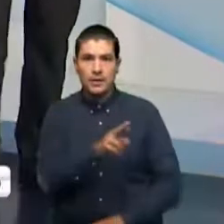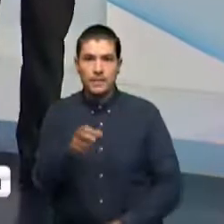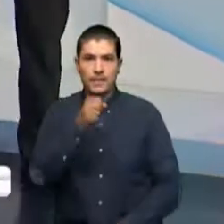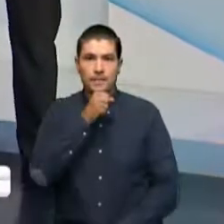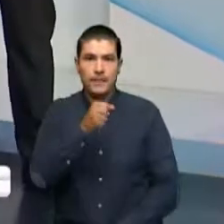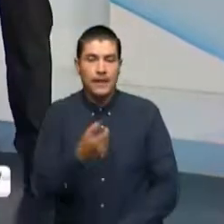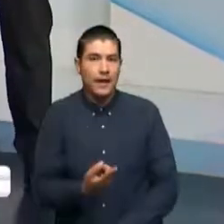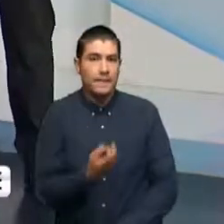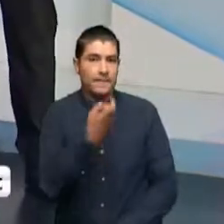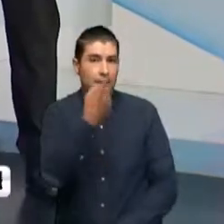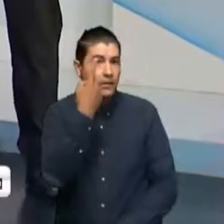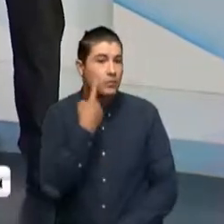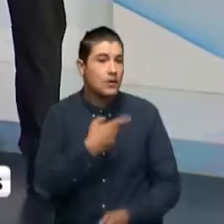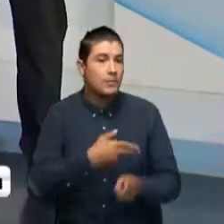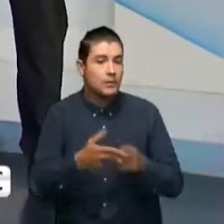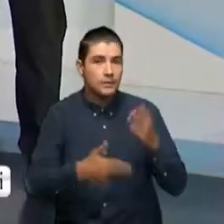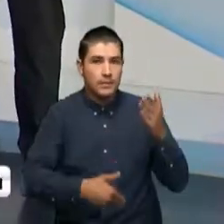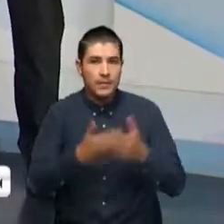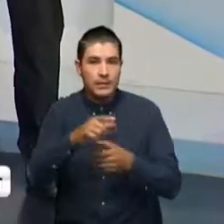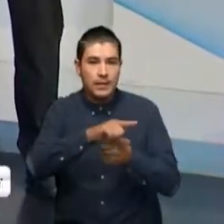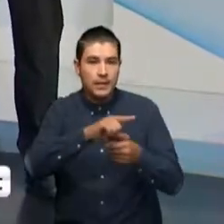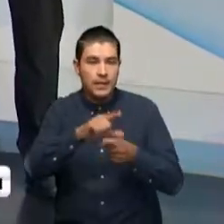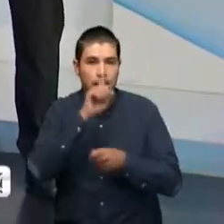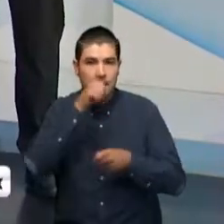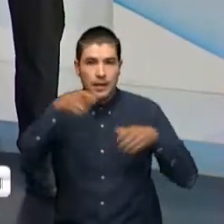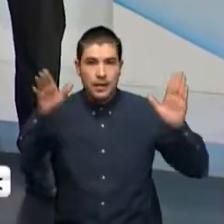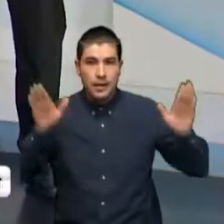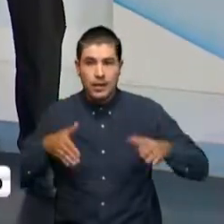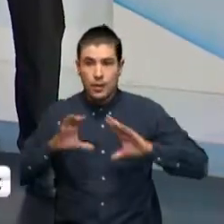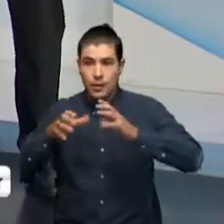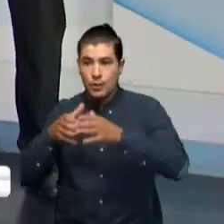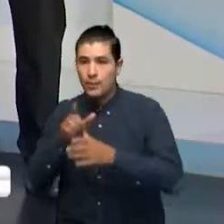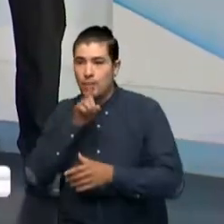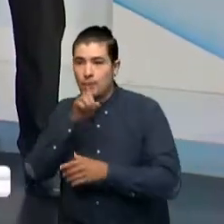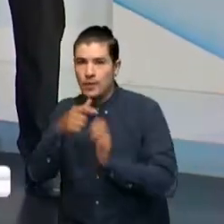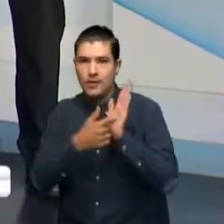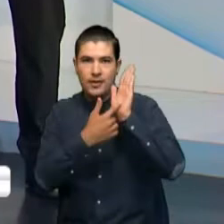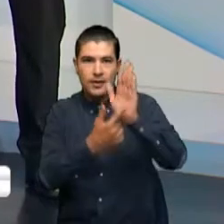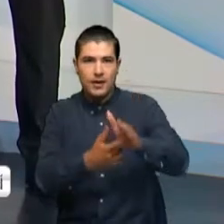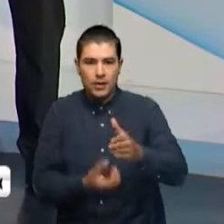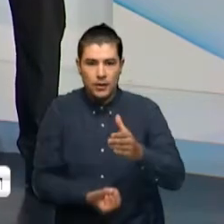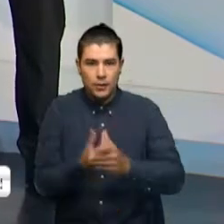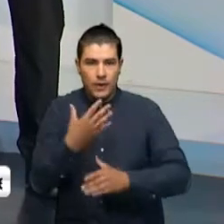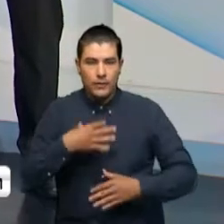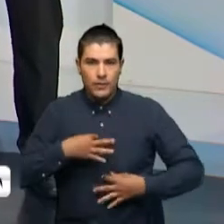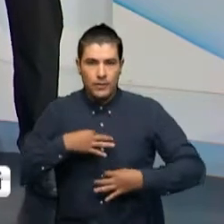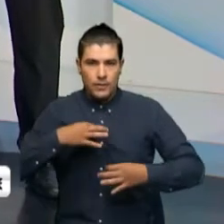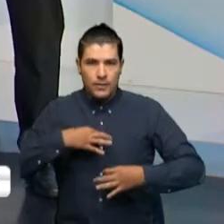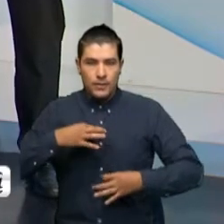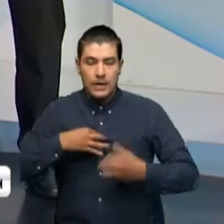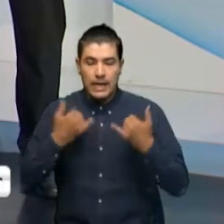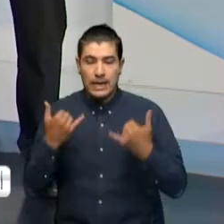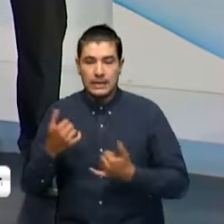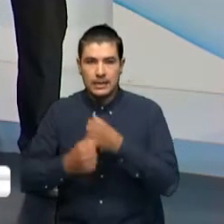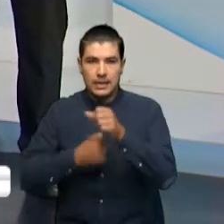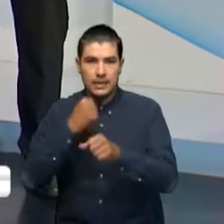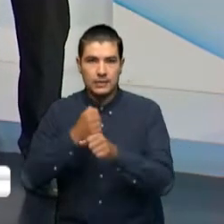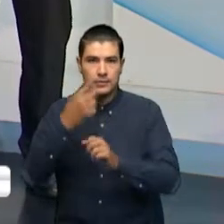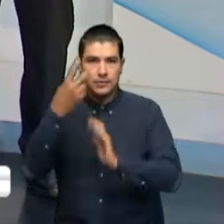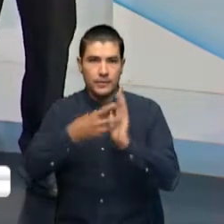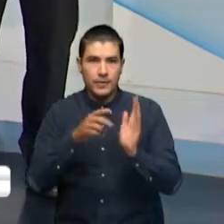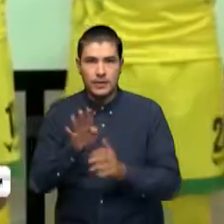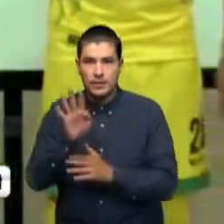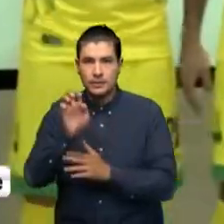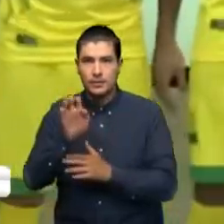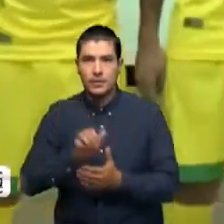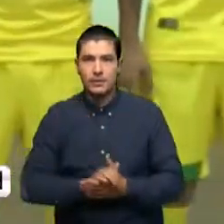si a falta de un día para el inicio de la liga aquí el atlético bucaramanga y su presentación de la nueva indumentaria la que utilizará en el año 2019